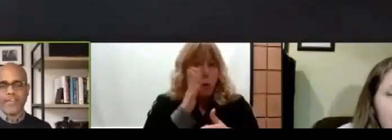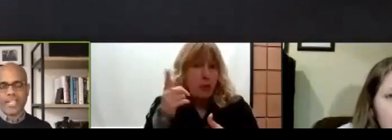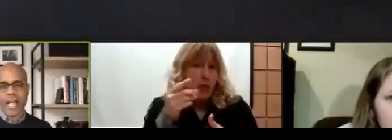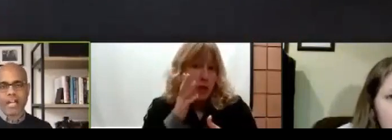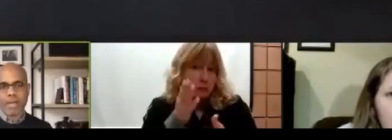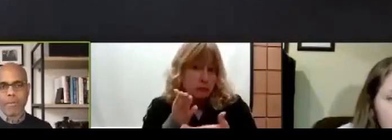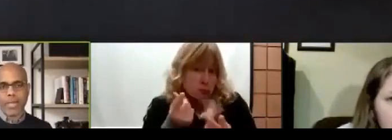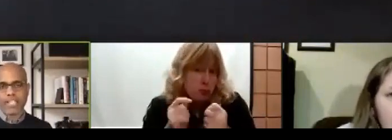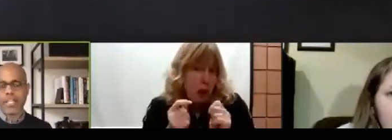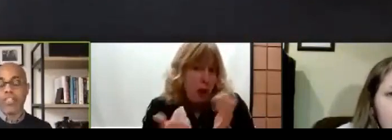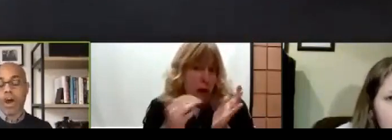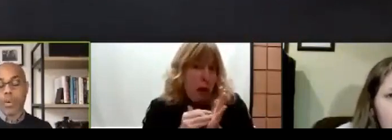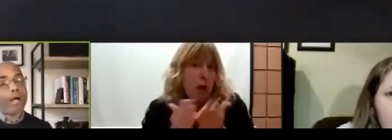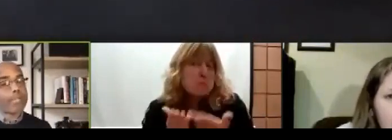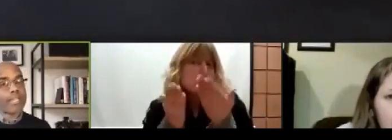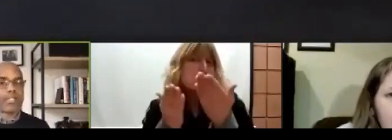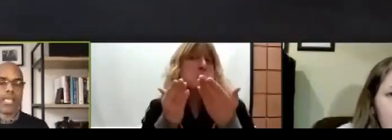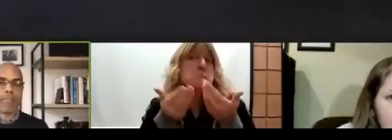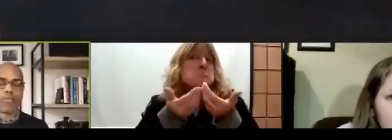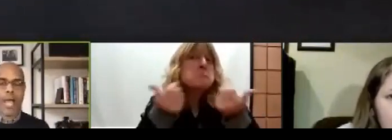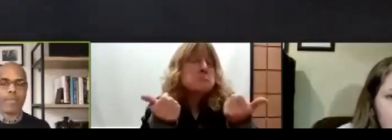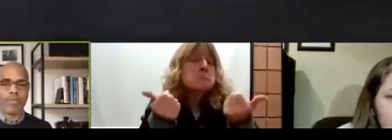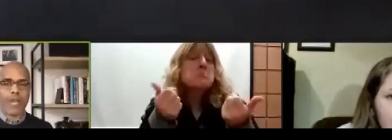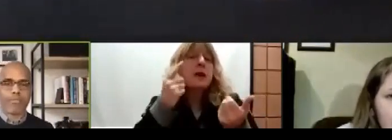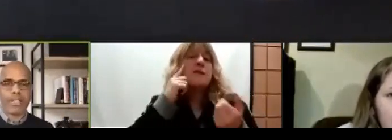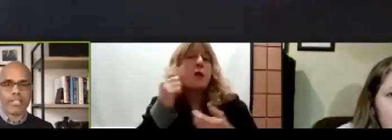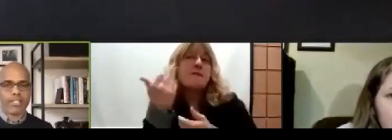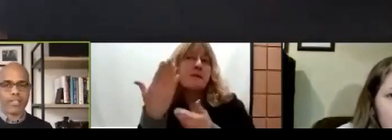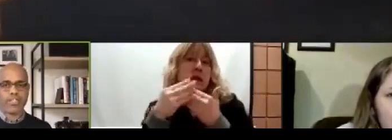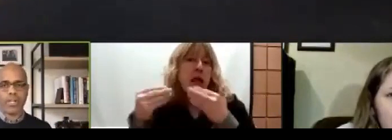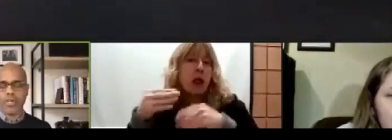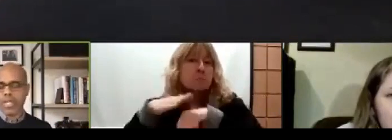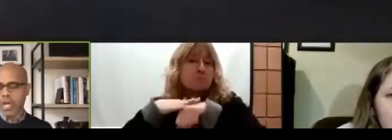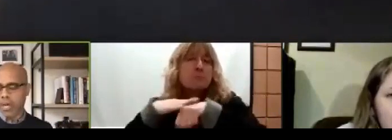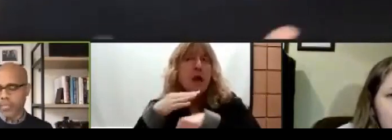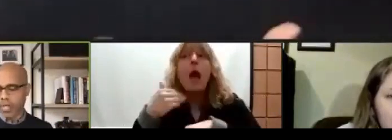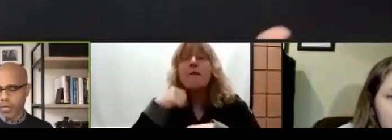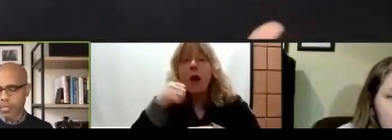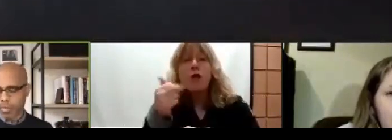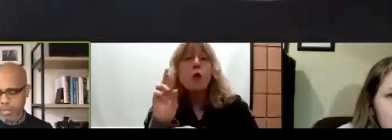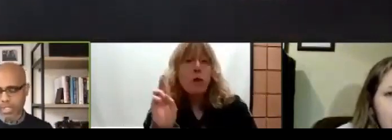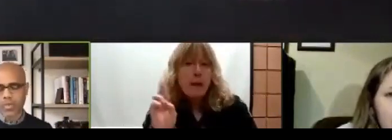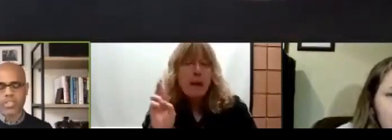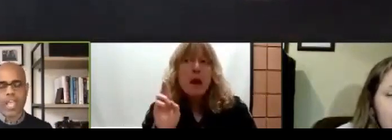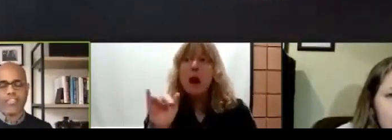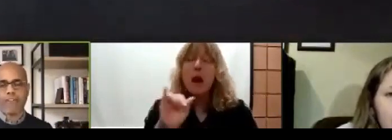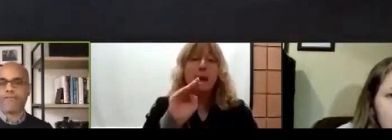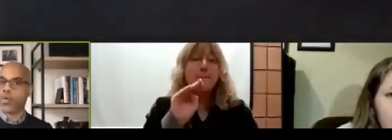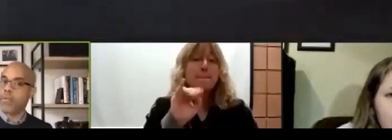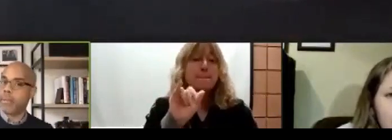dicen que dijeron que no se debe de pasar este salario mínimo en este momento hasta la